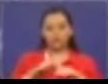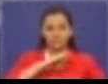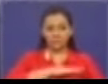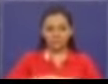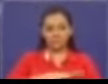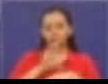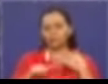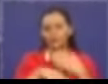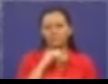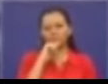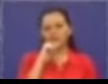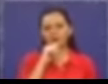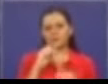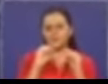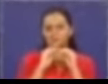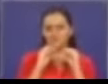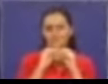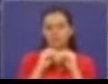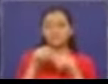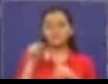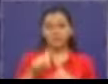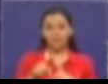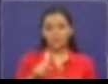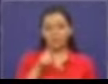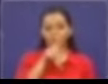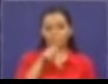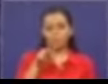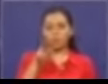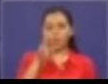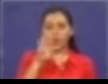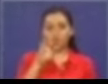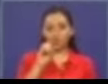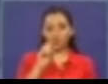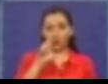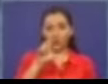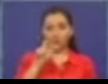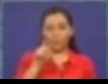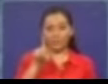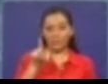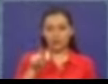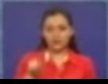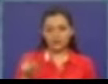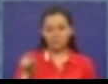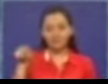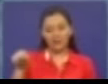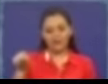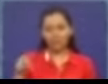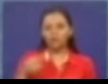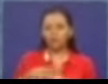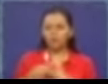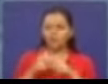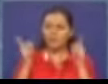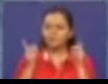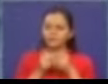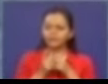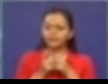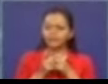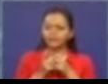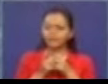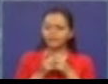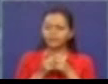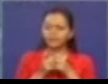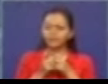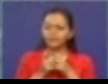mucho todavía por hacer. El Puerto López es lo que llamamos nosotros PITI, Programa de Intervención.